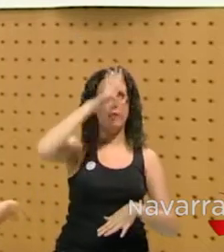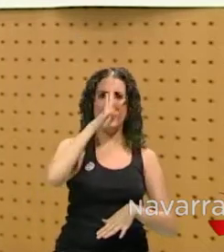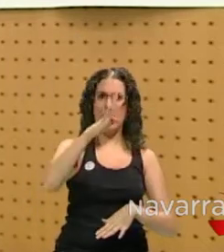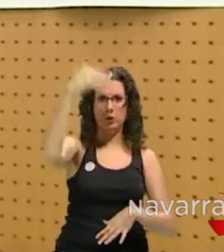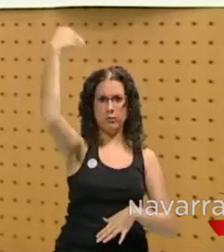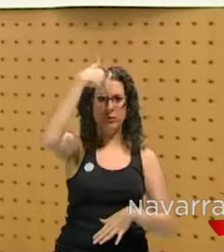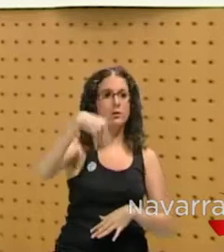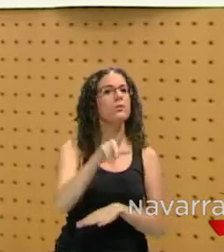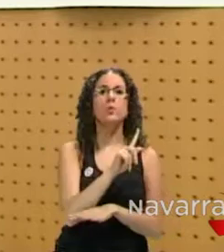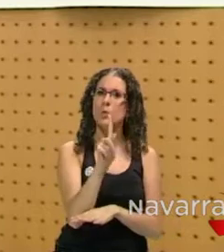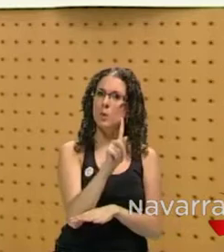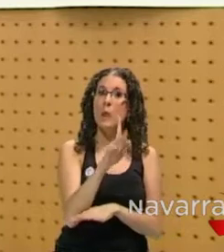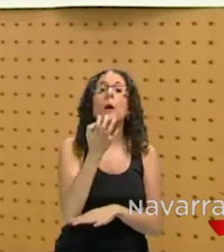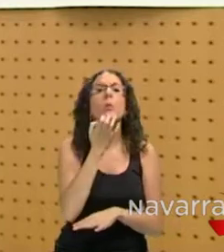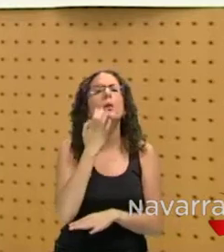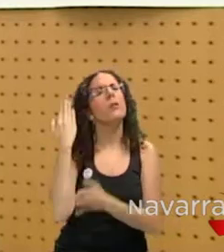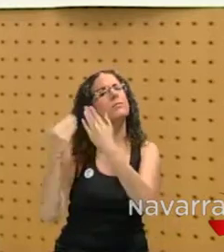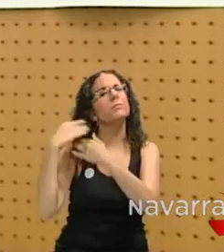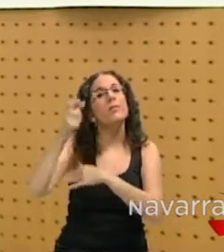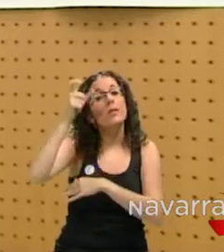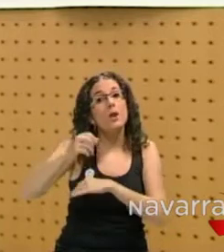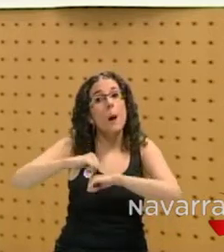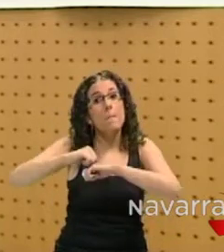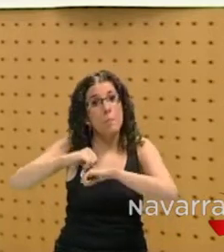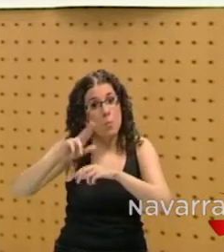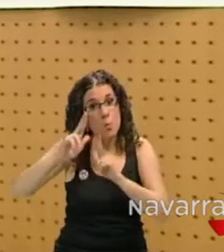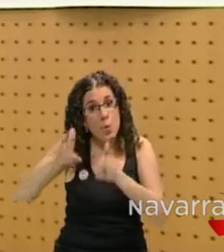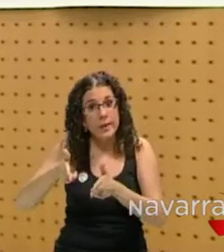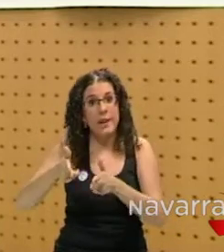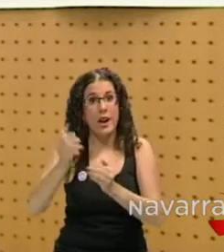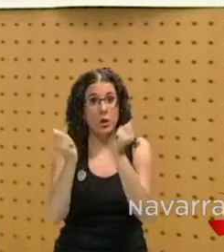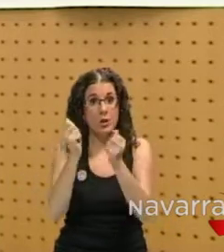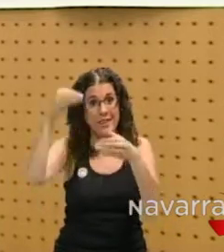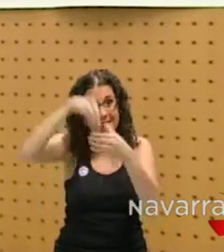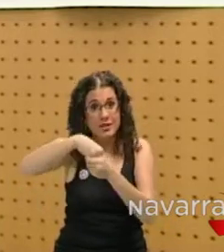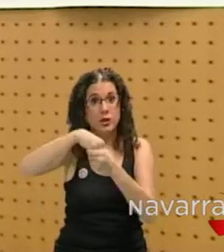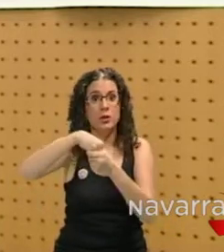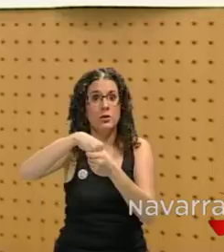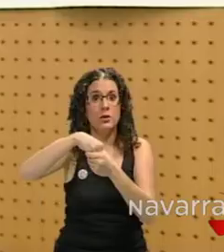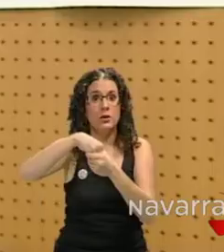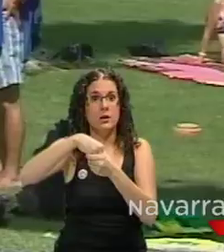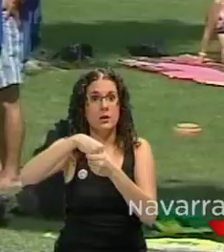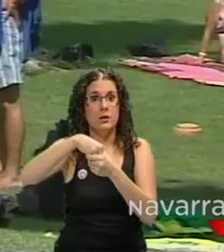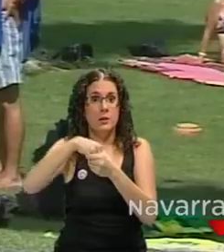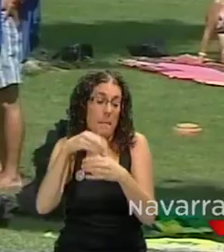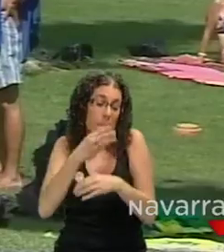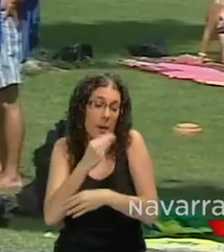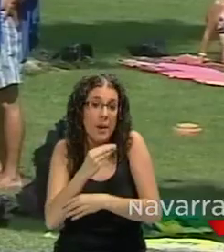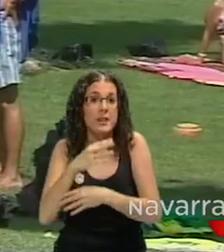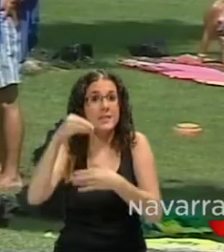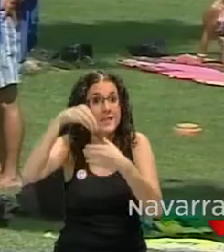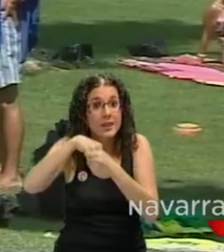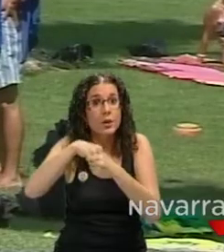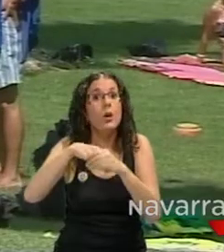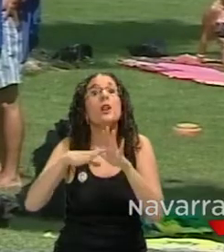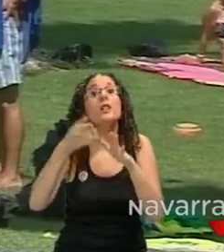pasados, ¿no? Dejado dentro de un coche, estaba a la sombra el coche, no estaba al sol. y sin embargo fue un problema muy grave.